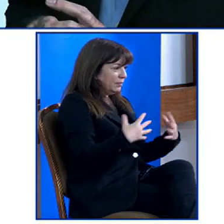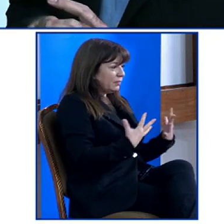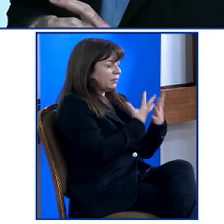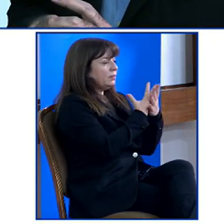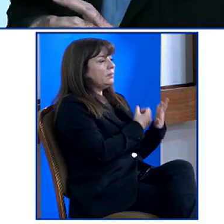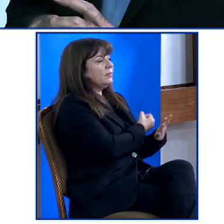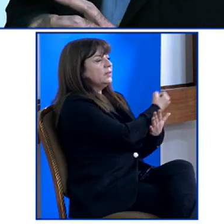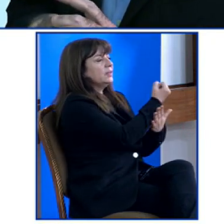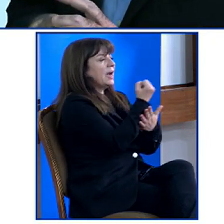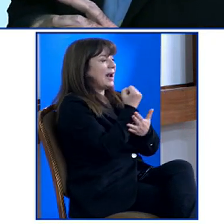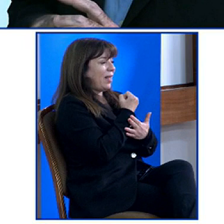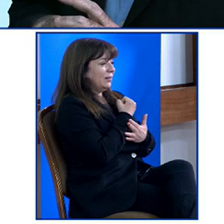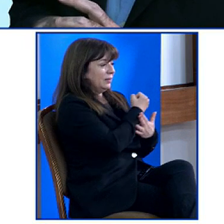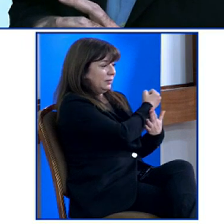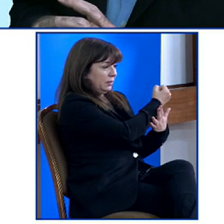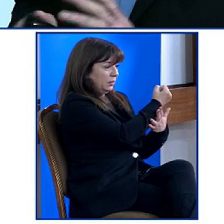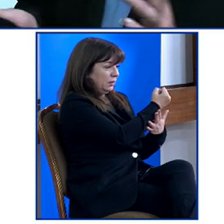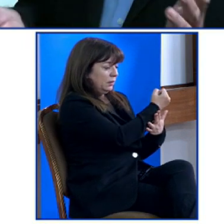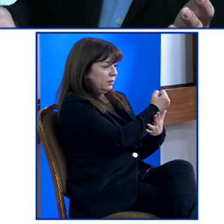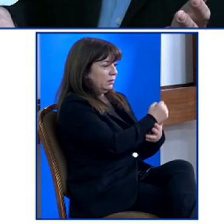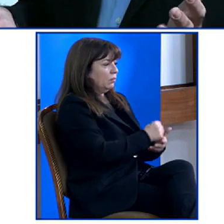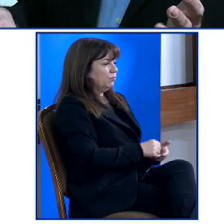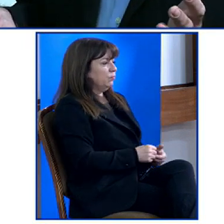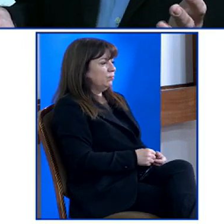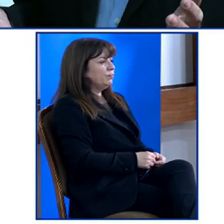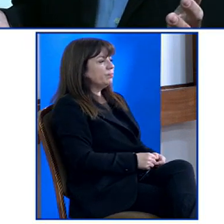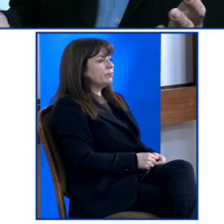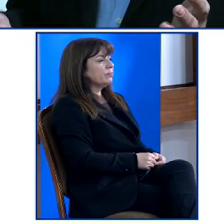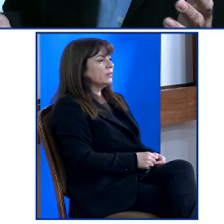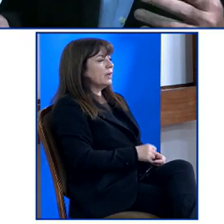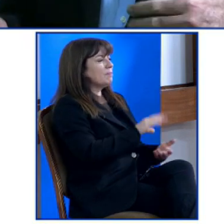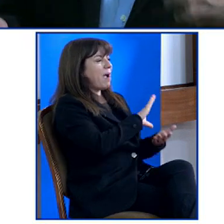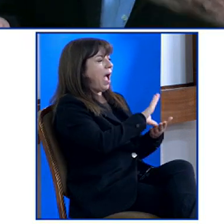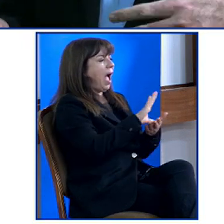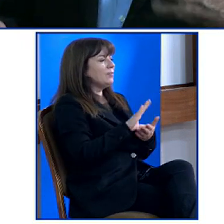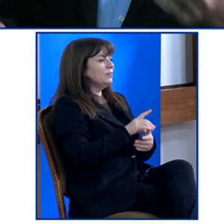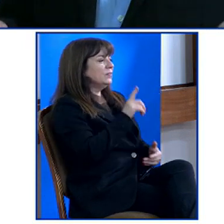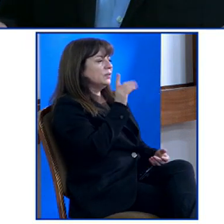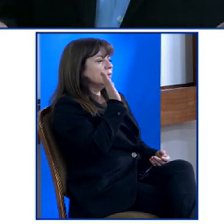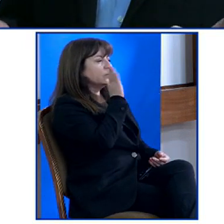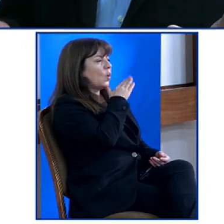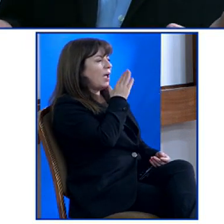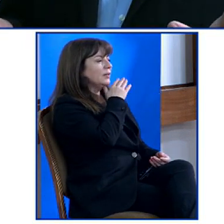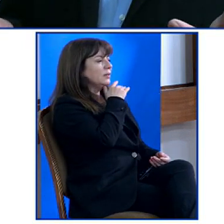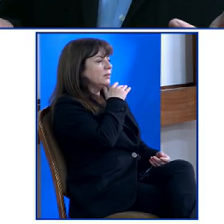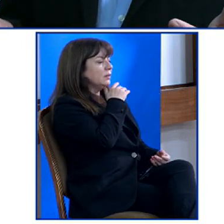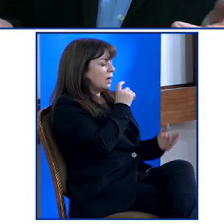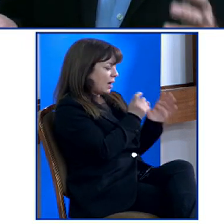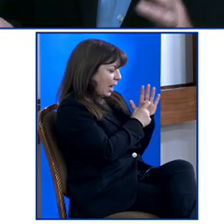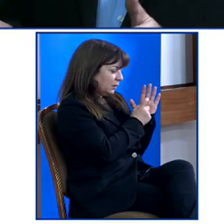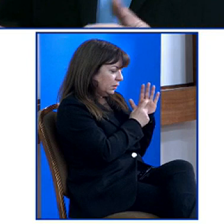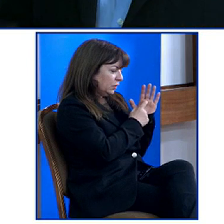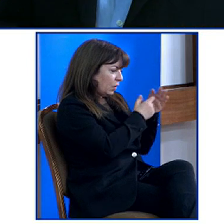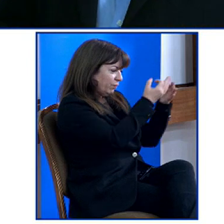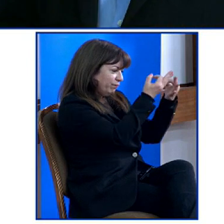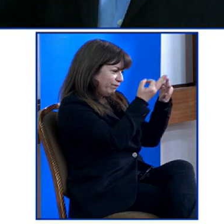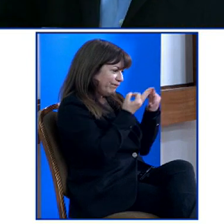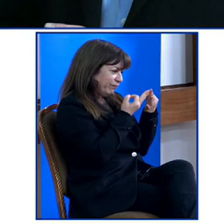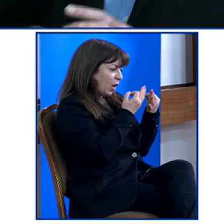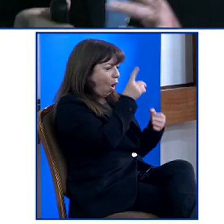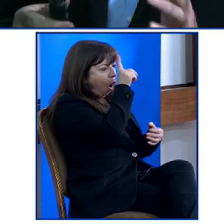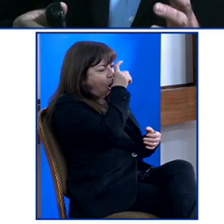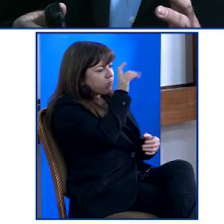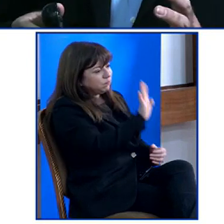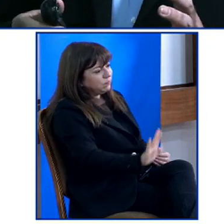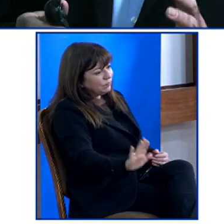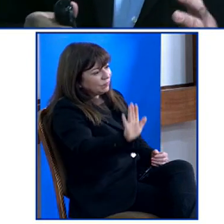red colaborativa MCC, en estos países no hay un registro de hospitalizaciones del sistema público